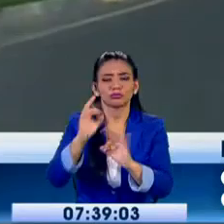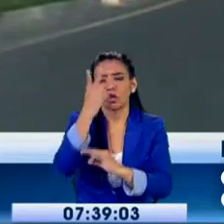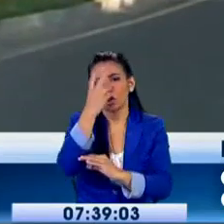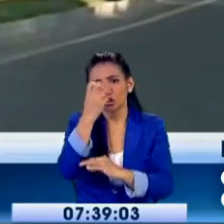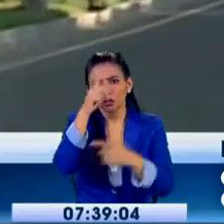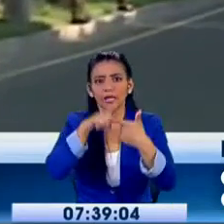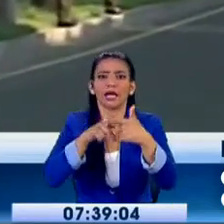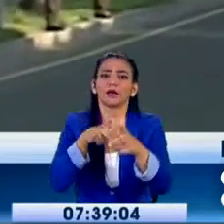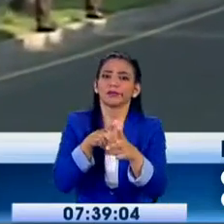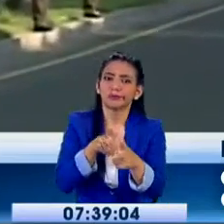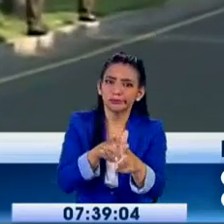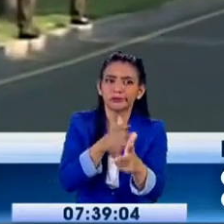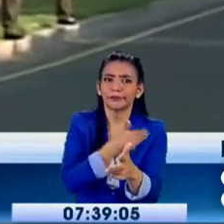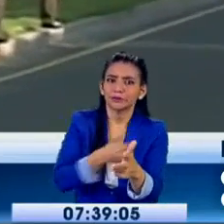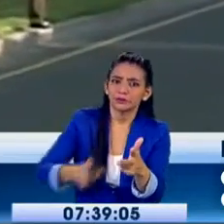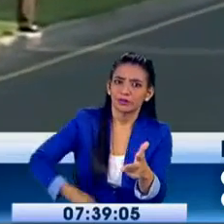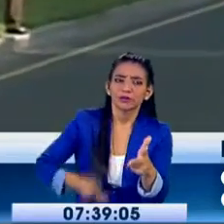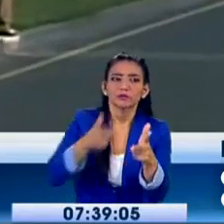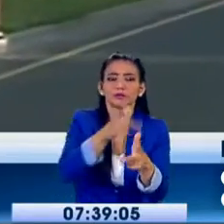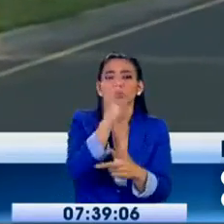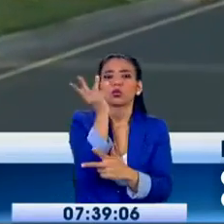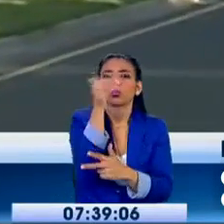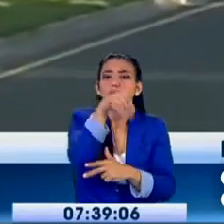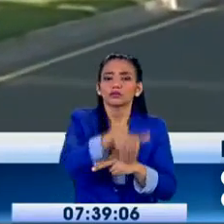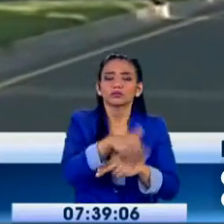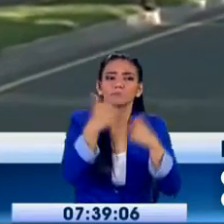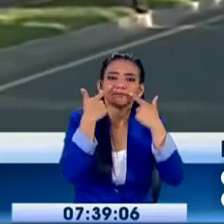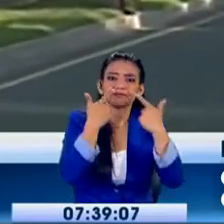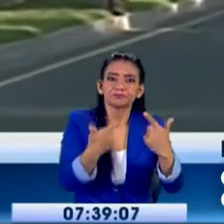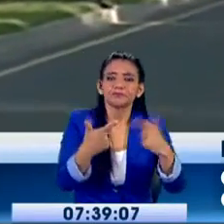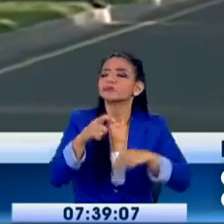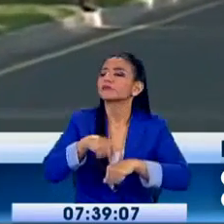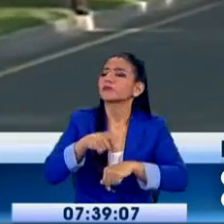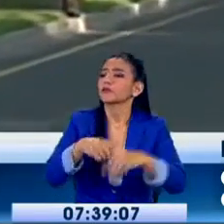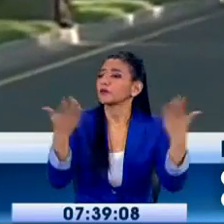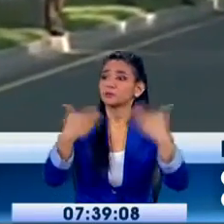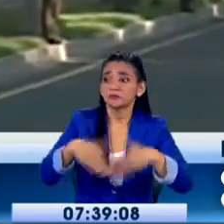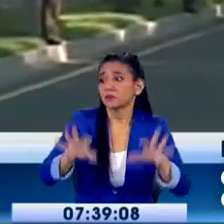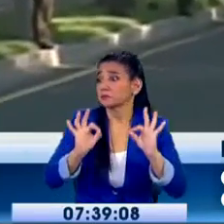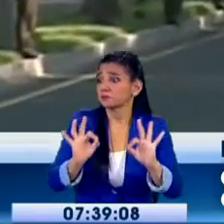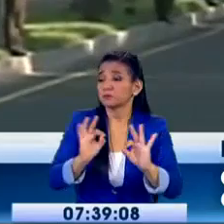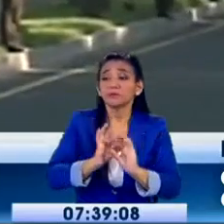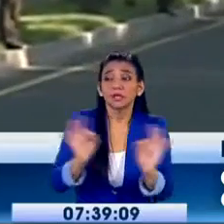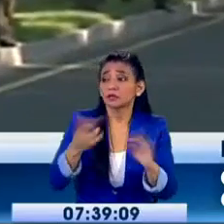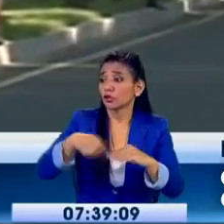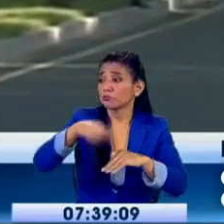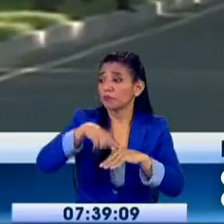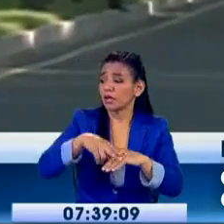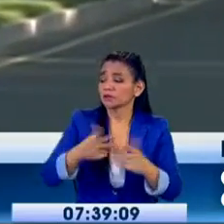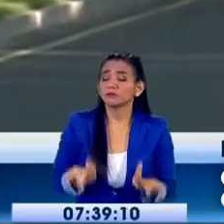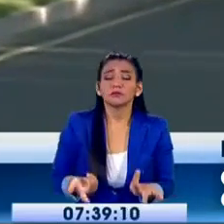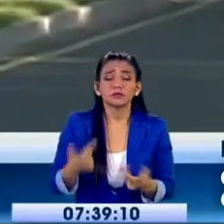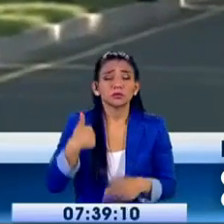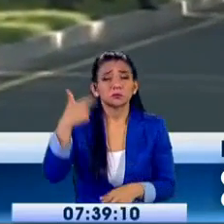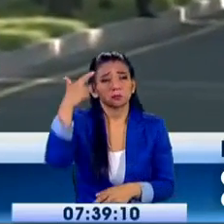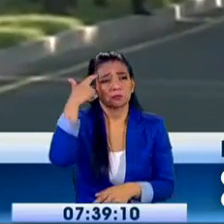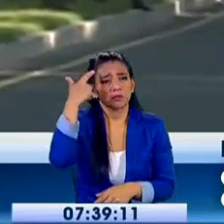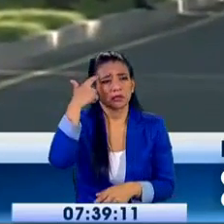en las caravanas y en la seguridad de la UNASUR. Y bueno, ¿a qué hora regresará todo a la normalidad? Yo pienso que a partir de